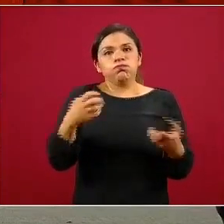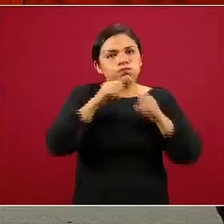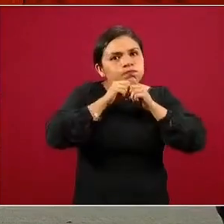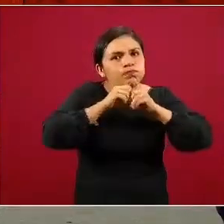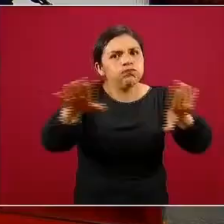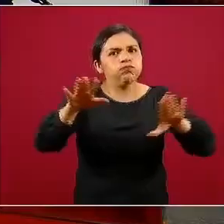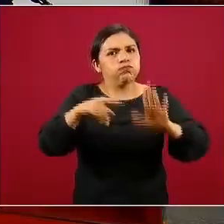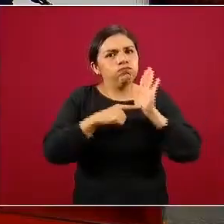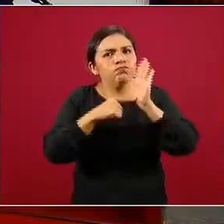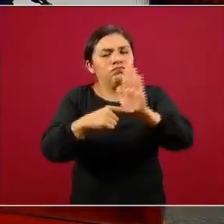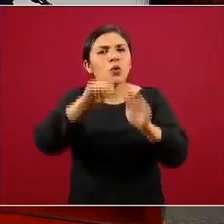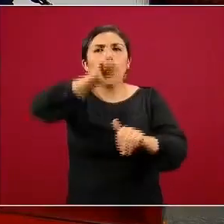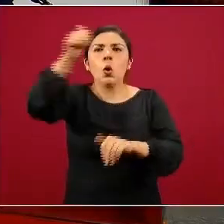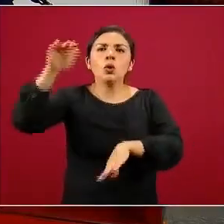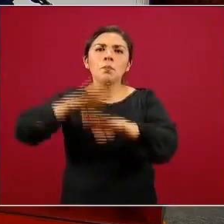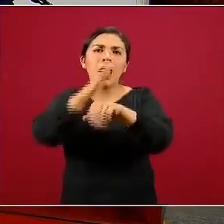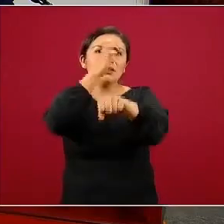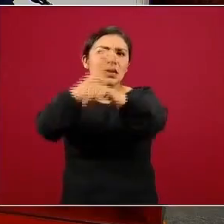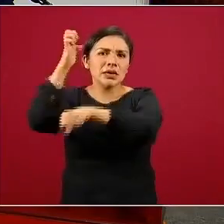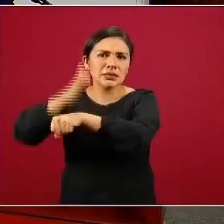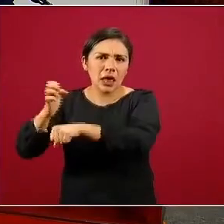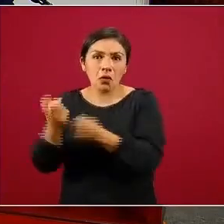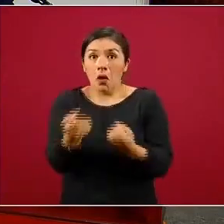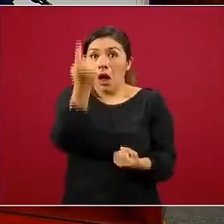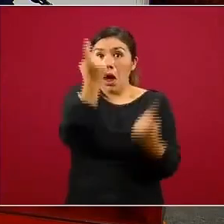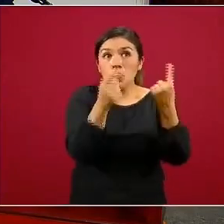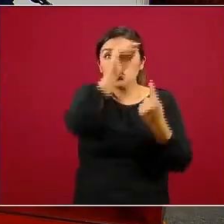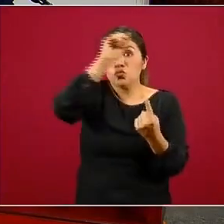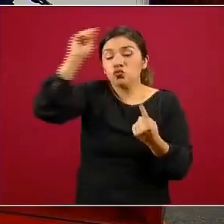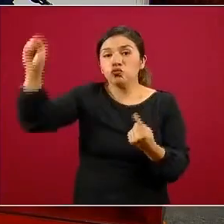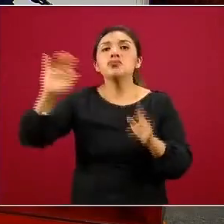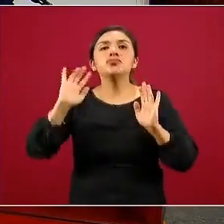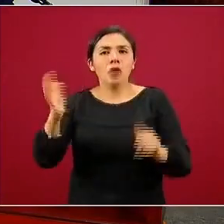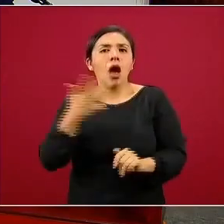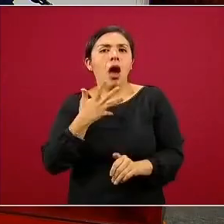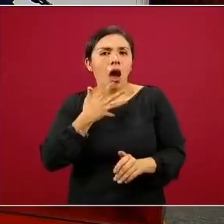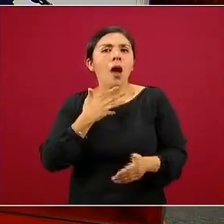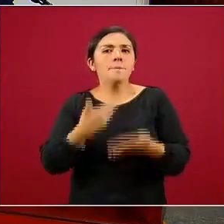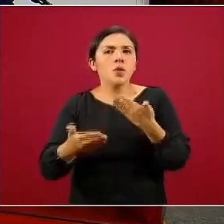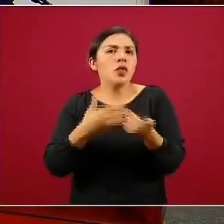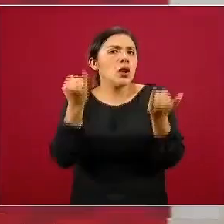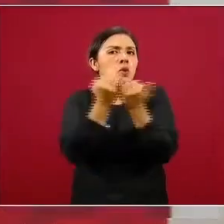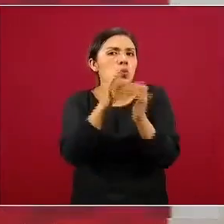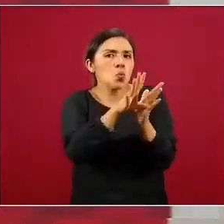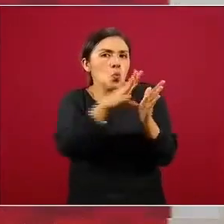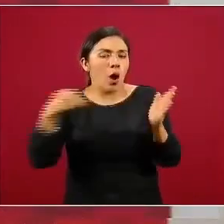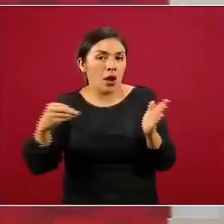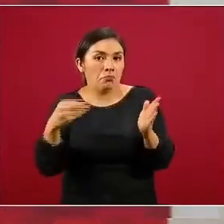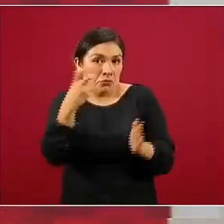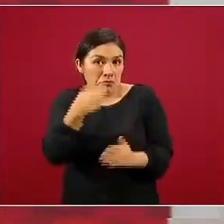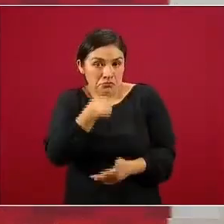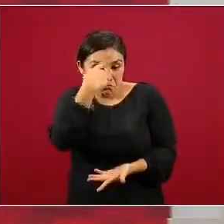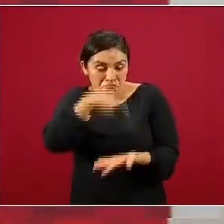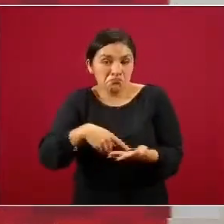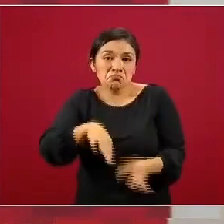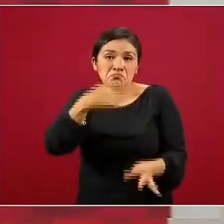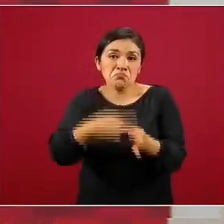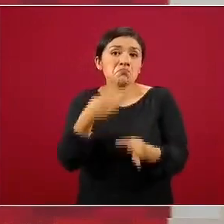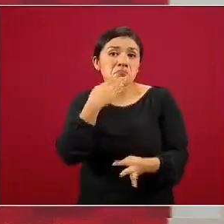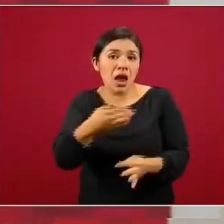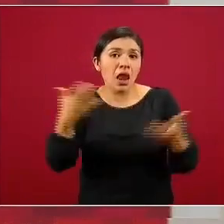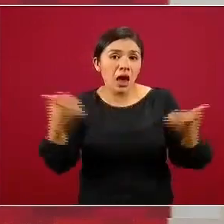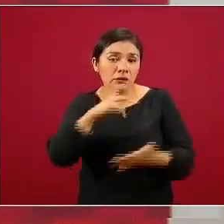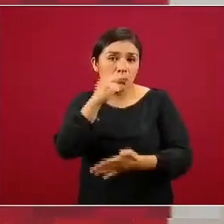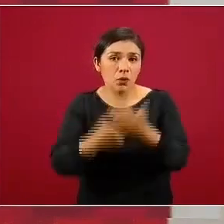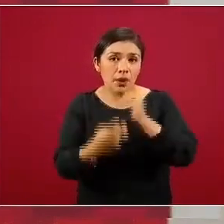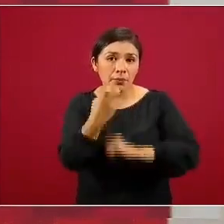transmitirlo o llevarlo a otras entidades federativas, algunas de las cuales ya hacen modalidades semejantes. Entonces nos parece un gran acierto